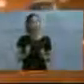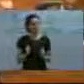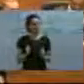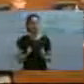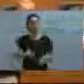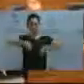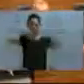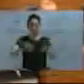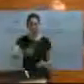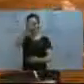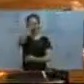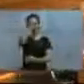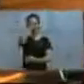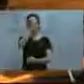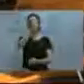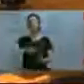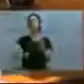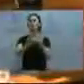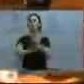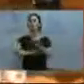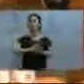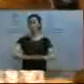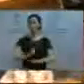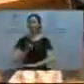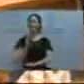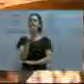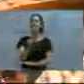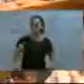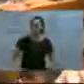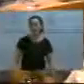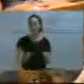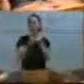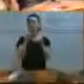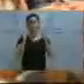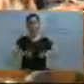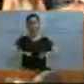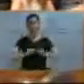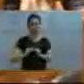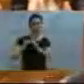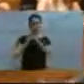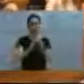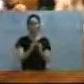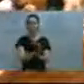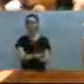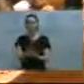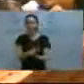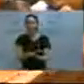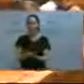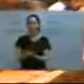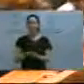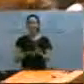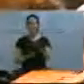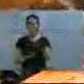convicciones constitucionales y respaldar las acciones que, de forma consesuada, se arbitren ante el órdago del